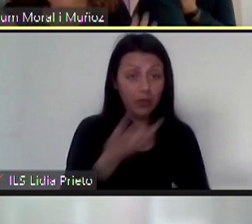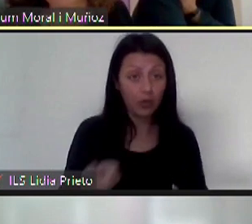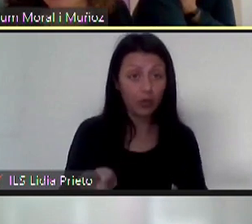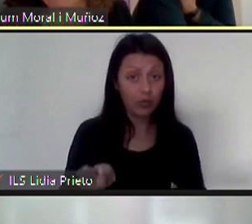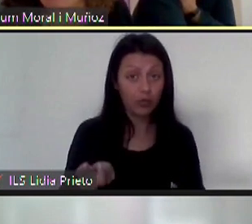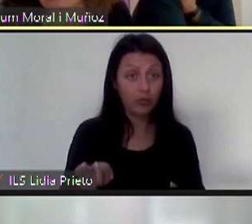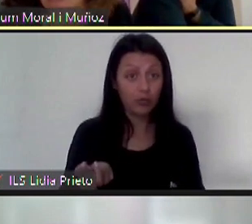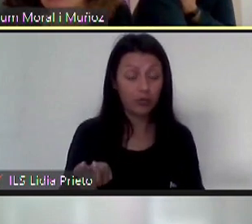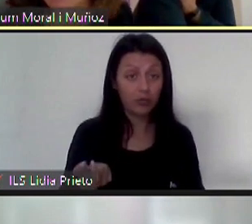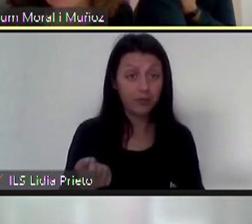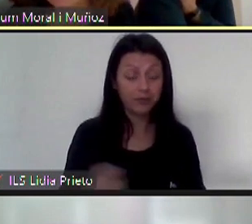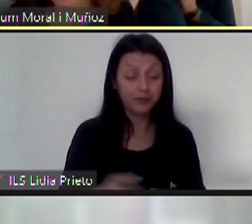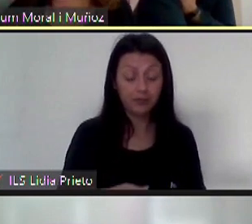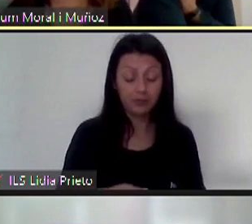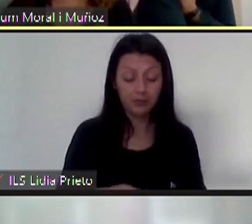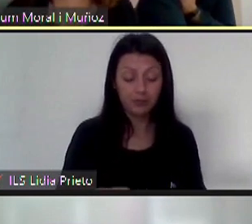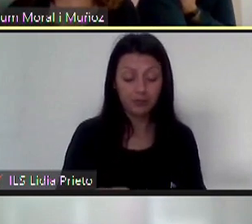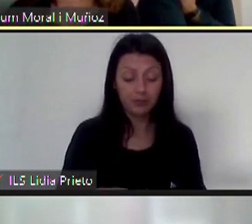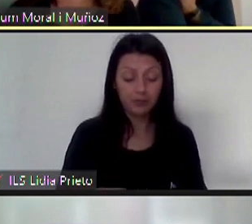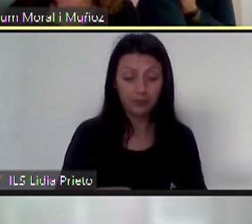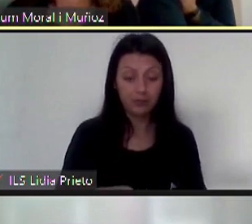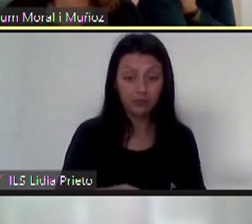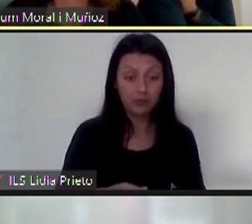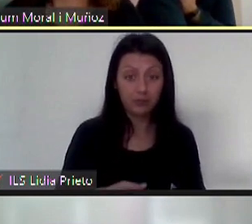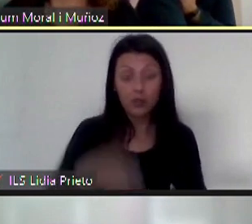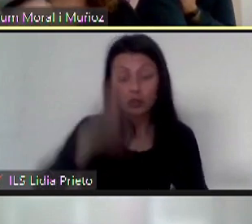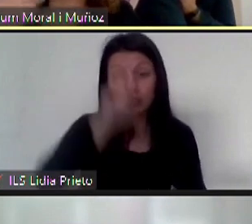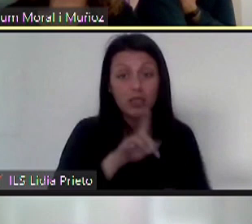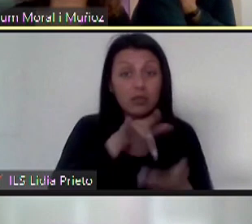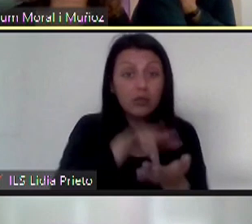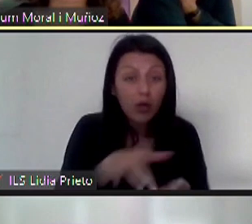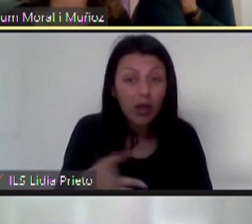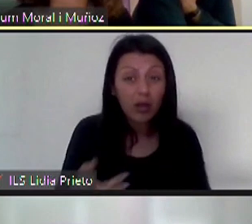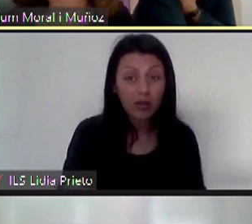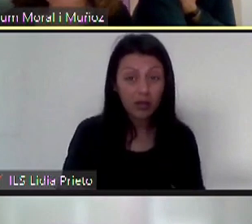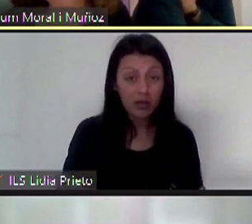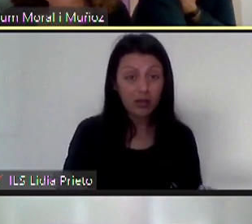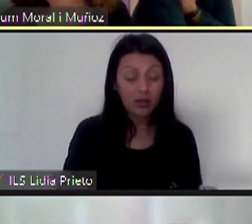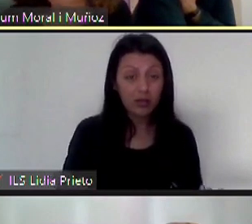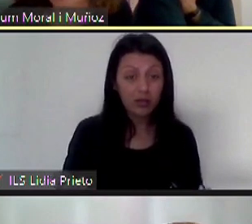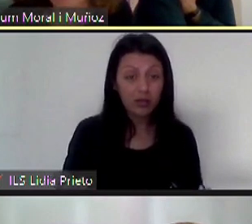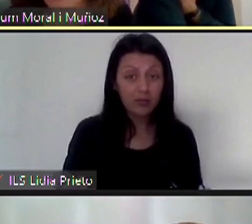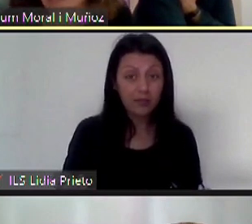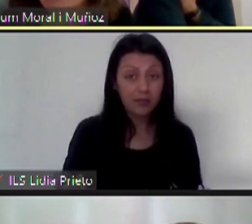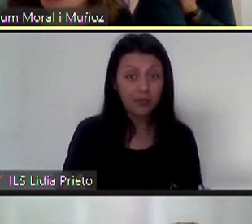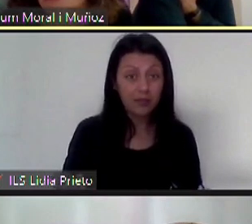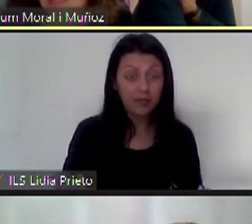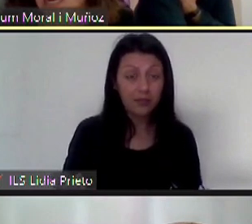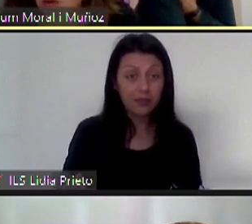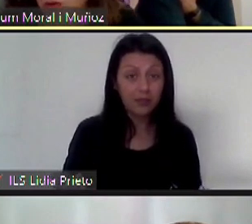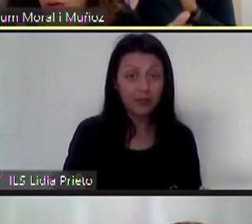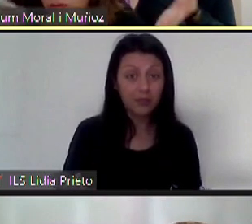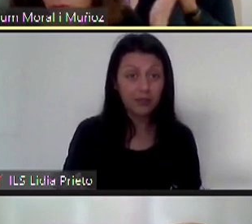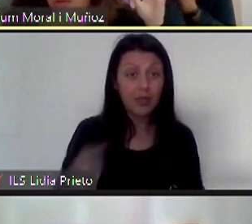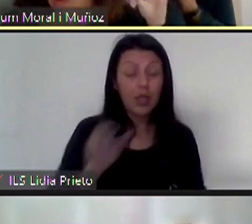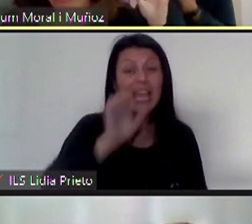bien. Medicaciones, sí, no sé si os habrá pasado, pero no sé si habéis estado enganchado una vez. Un Enantium te